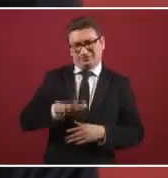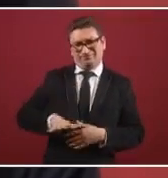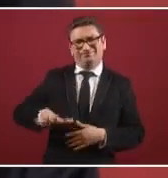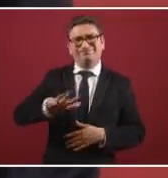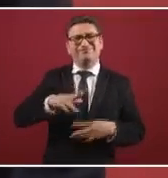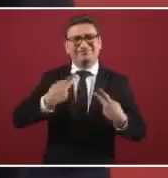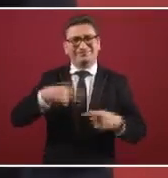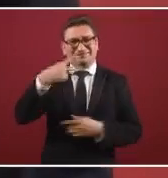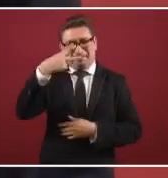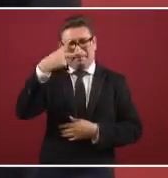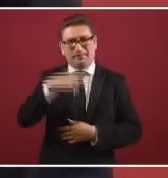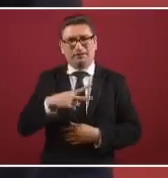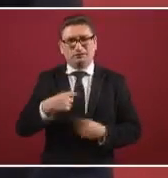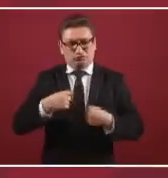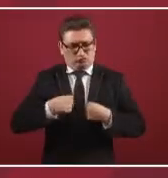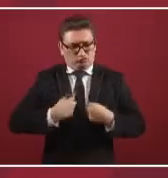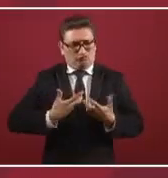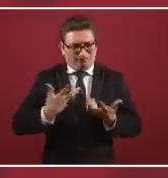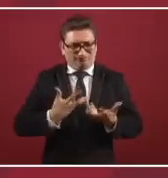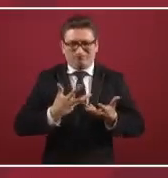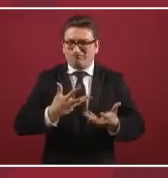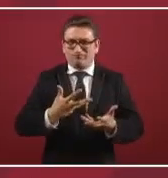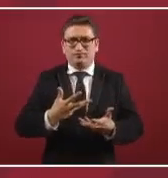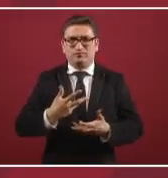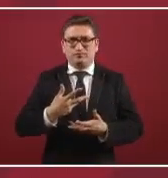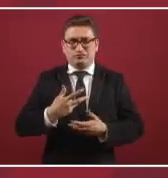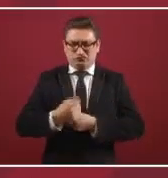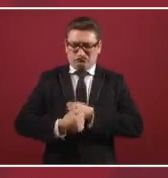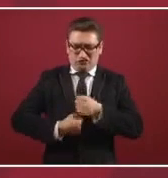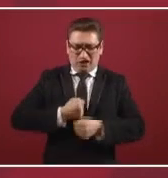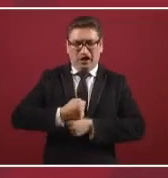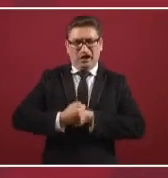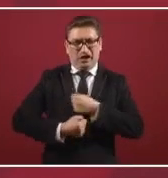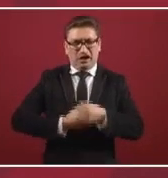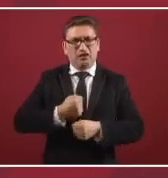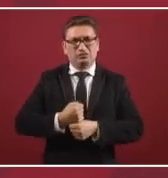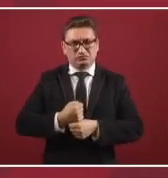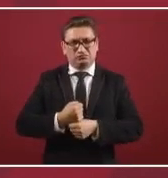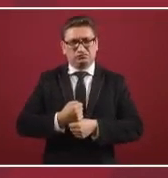Estoy dedicando estos años,